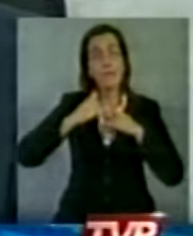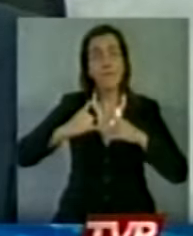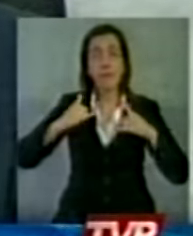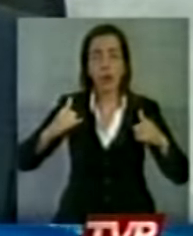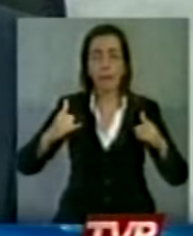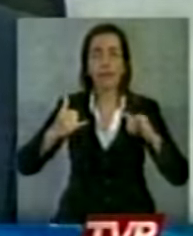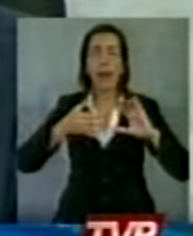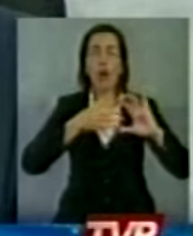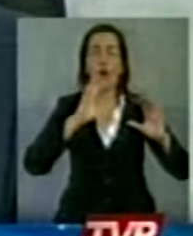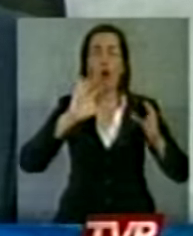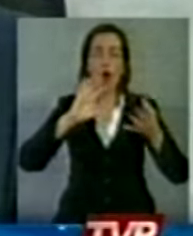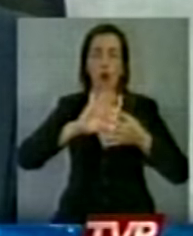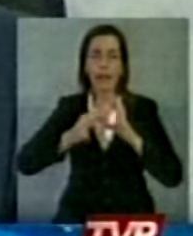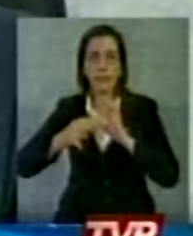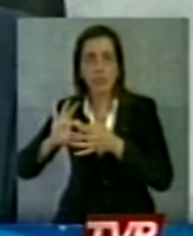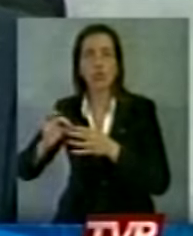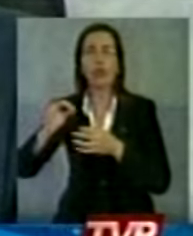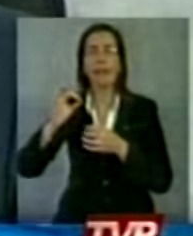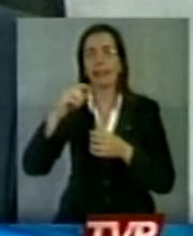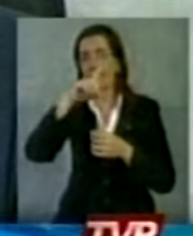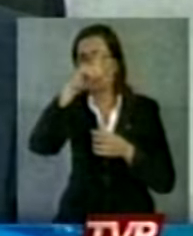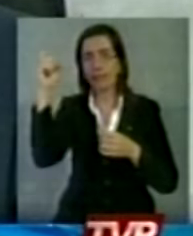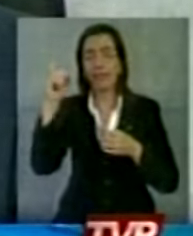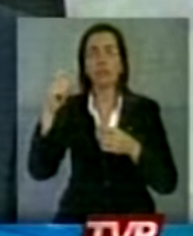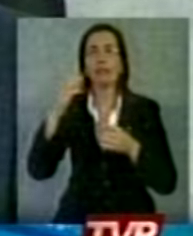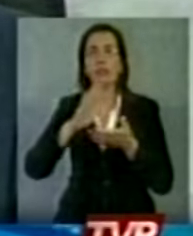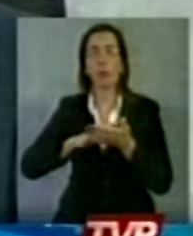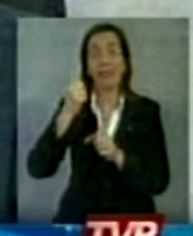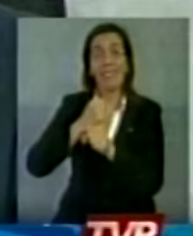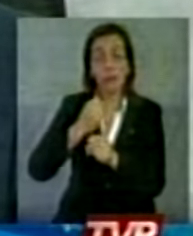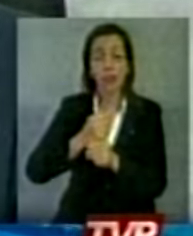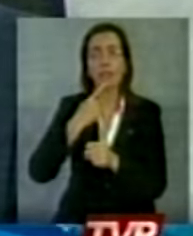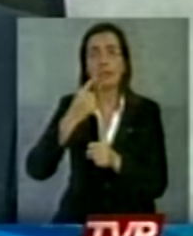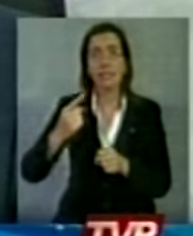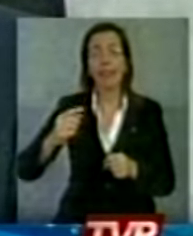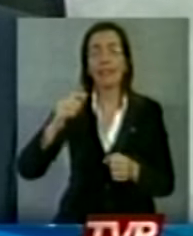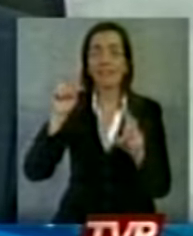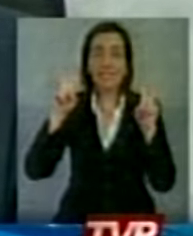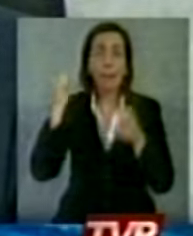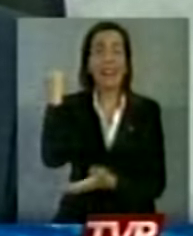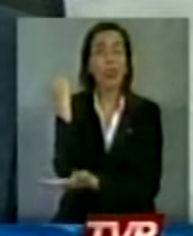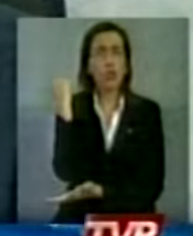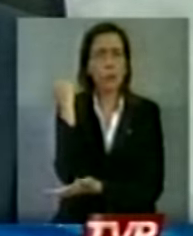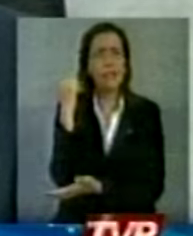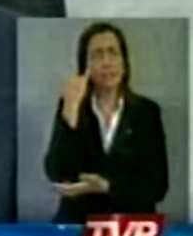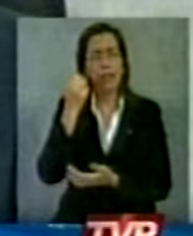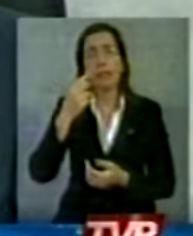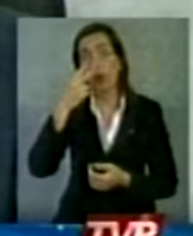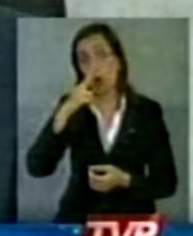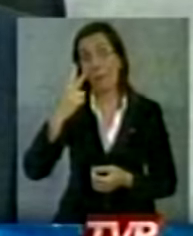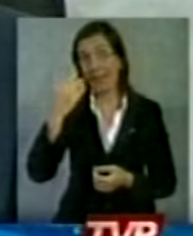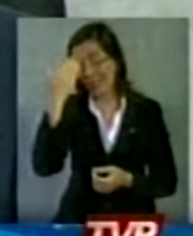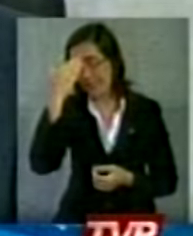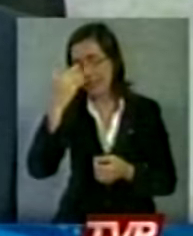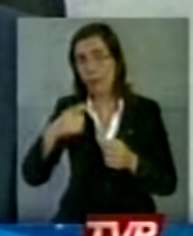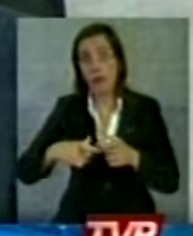Organización Internacional del Trabajo del año 2015, la economía creció a un ritmo más lento de los previstos